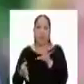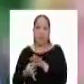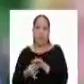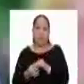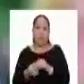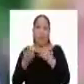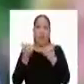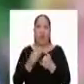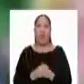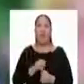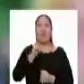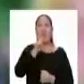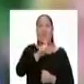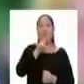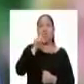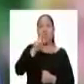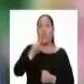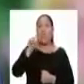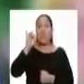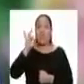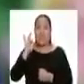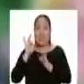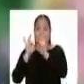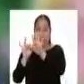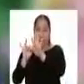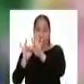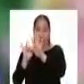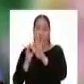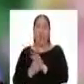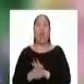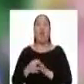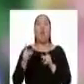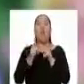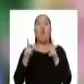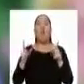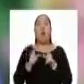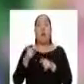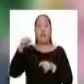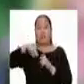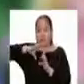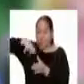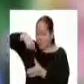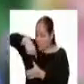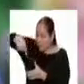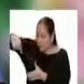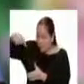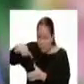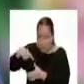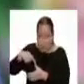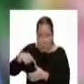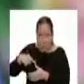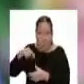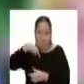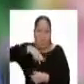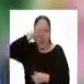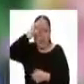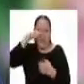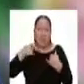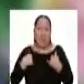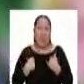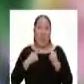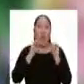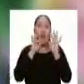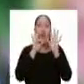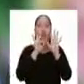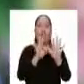las 117 zonas de vida reconocidas en el mundo, el Perú posee 84, las cuales acoge a